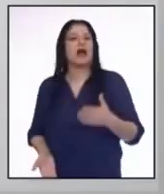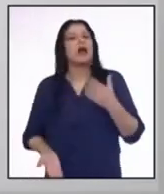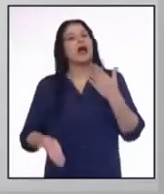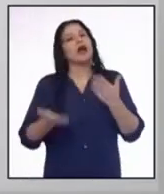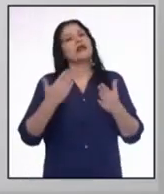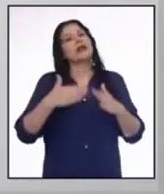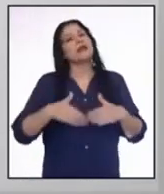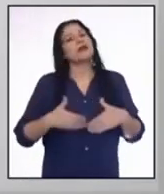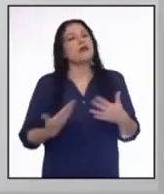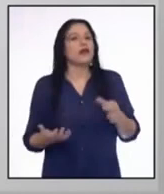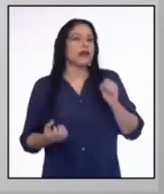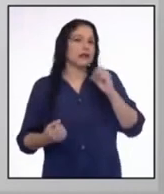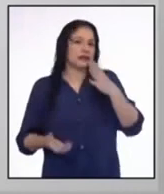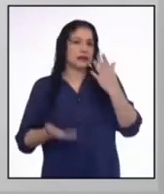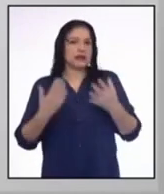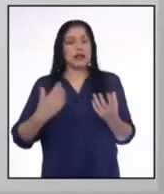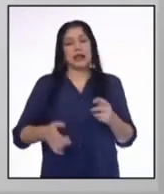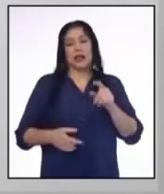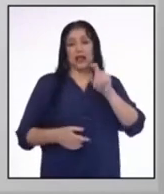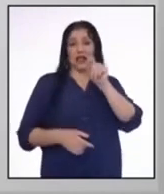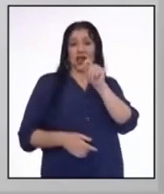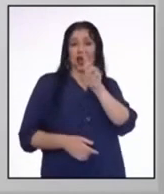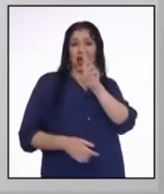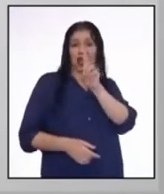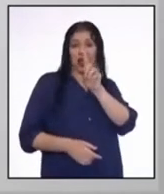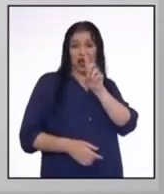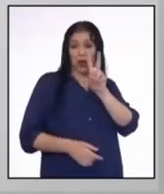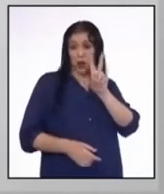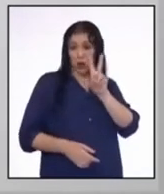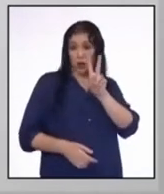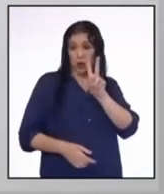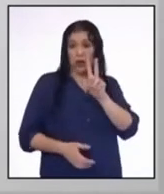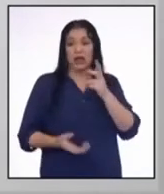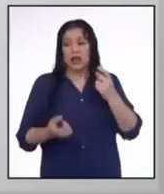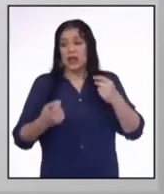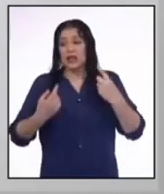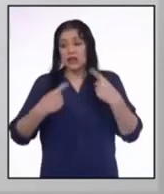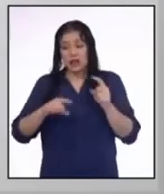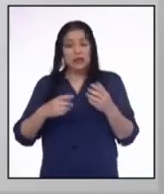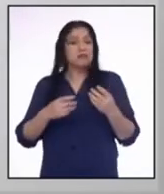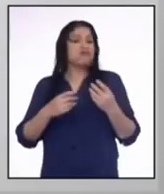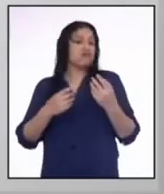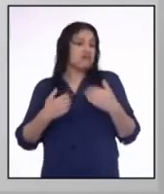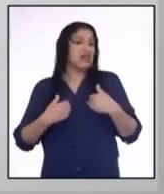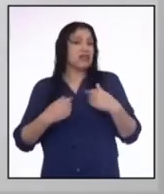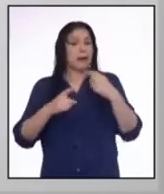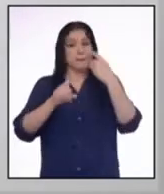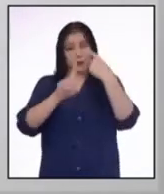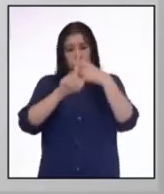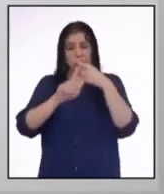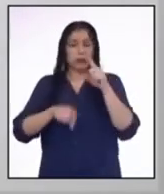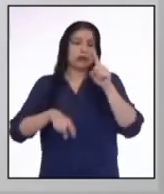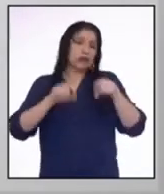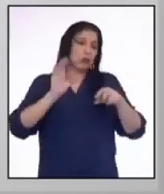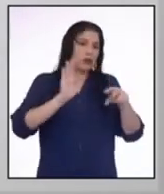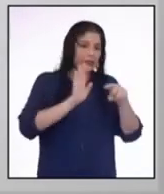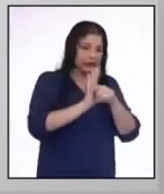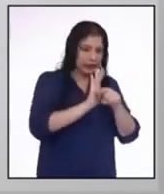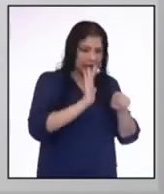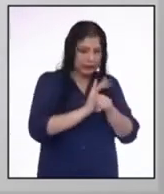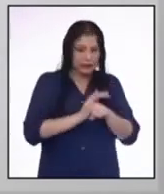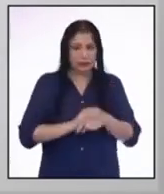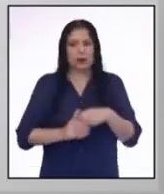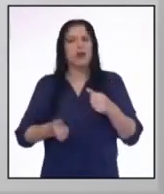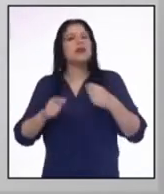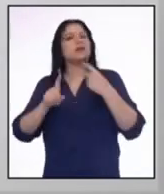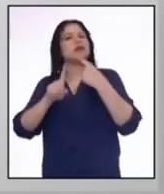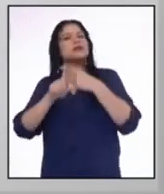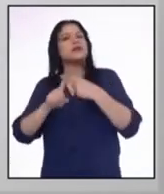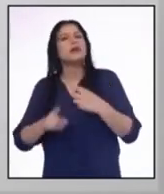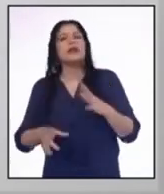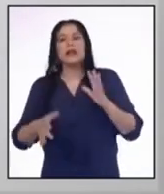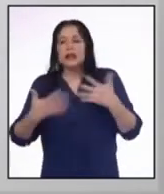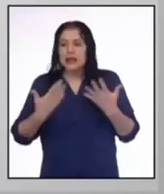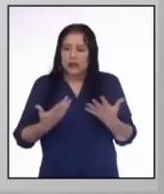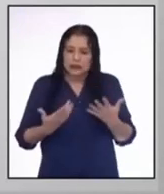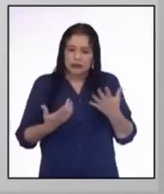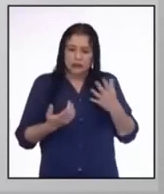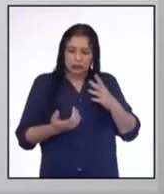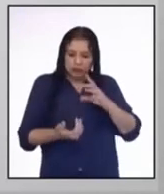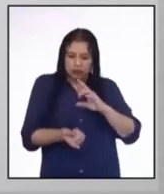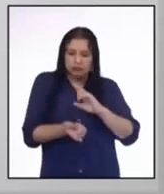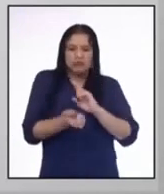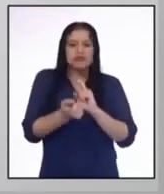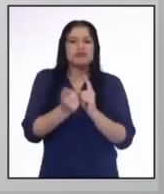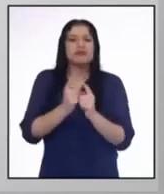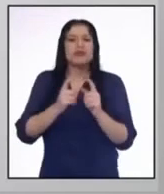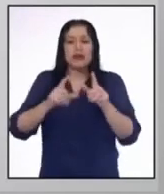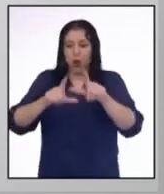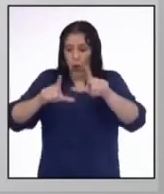podría decirse que el triángulo de la vida tiene sus ventajas y desventajas. Es una ventaja que se convierte